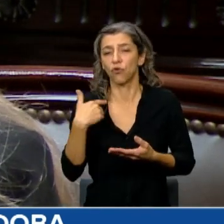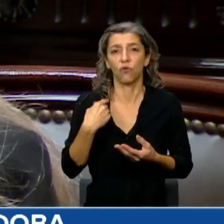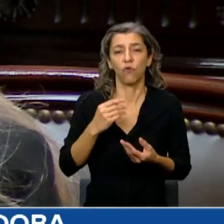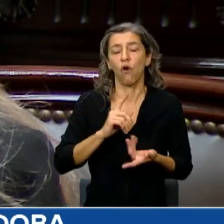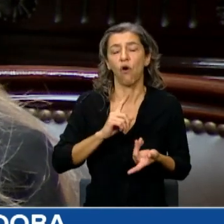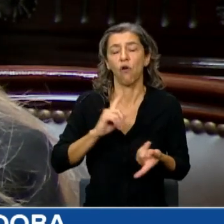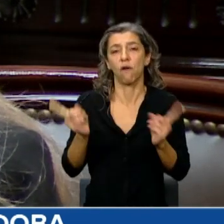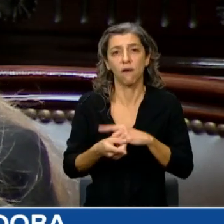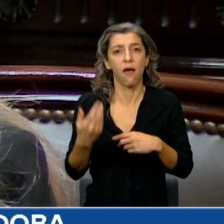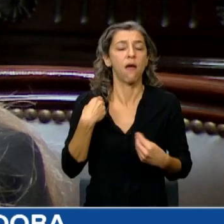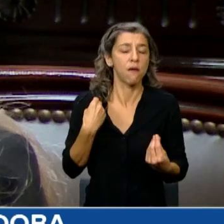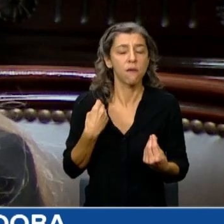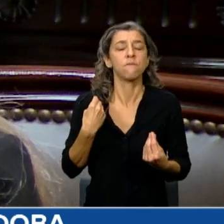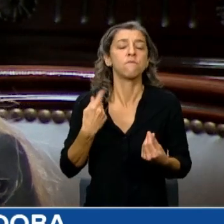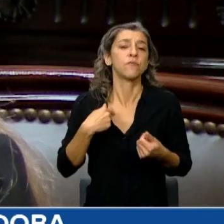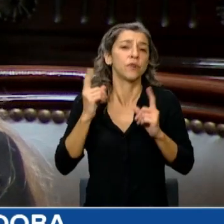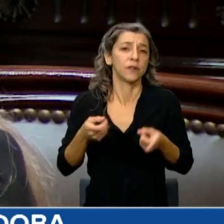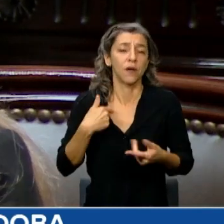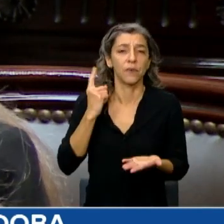de no incorporarlos en el decreto